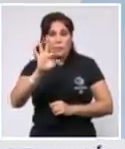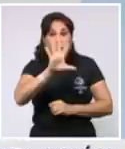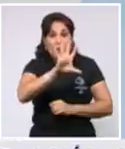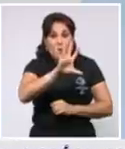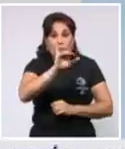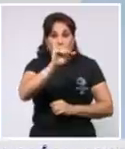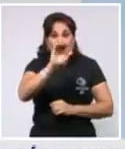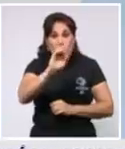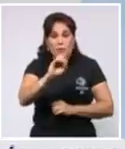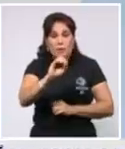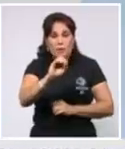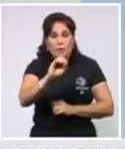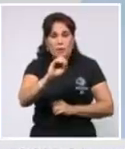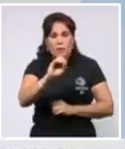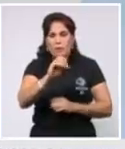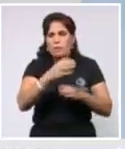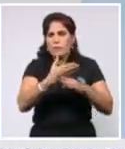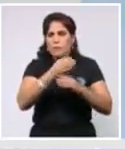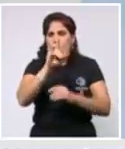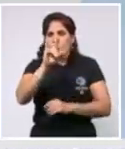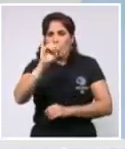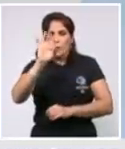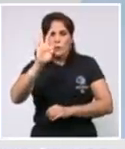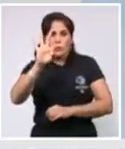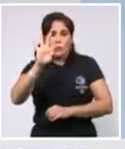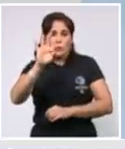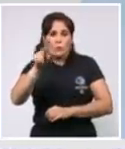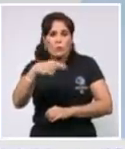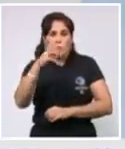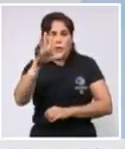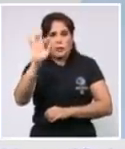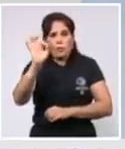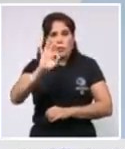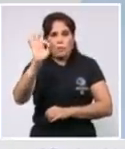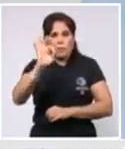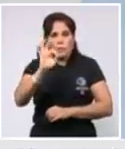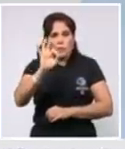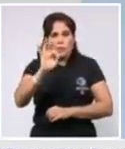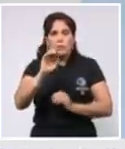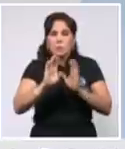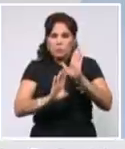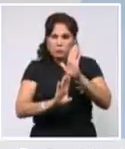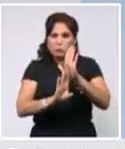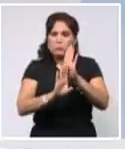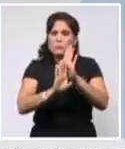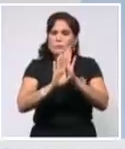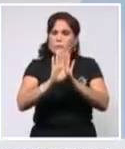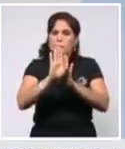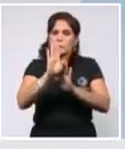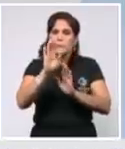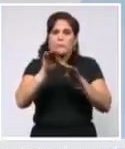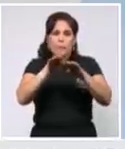560, el 98,5%, con una evolución clínica